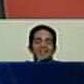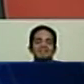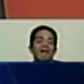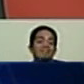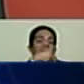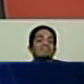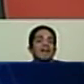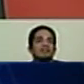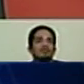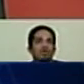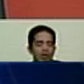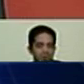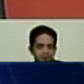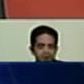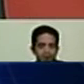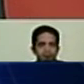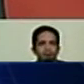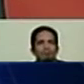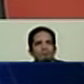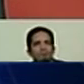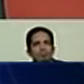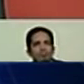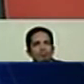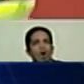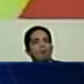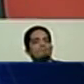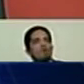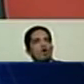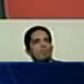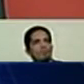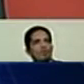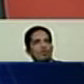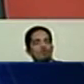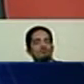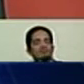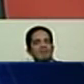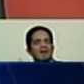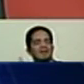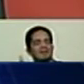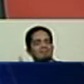zona económica exclusiva de la República Cooperativa de Guyana.